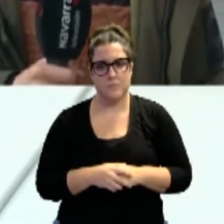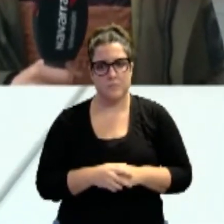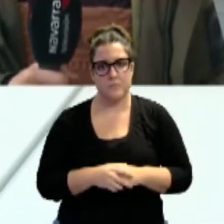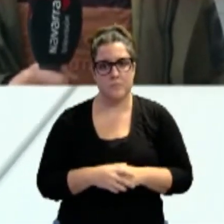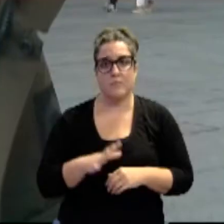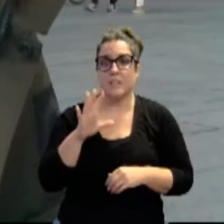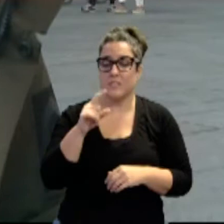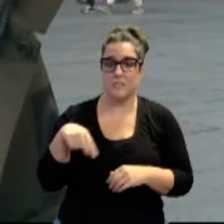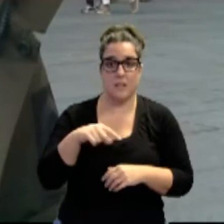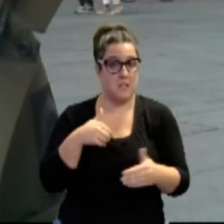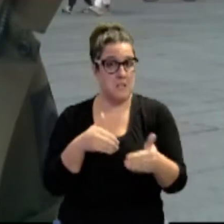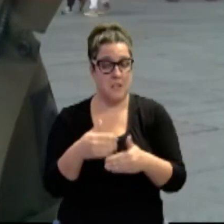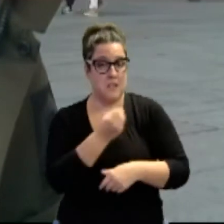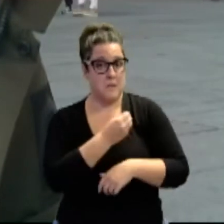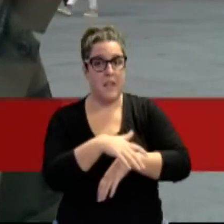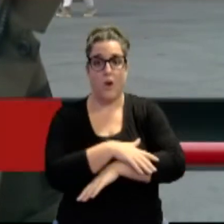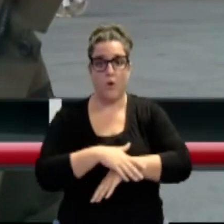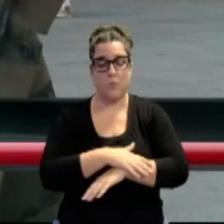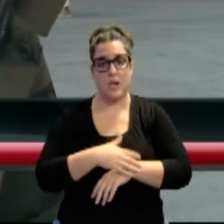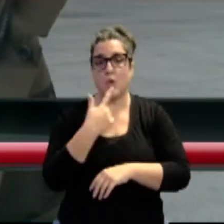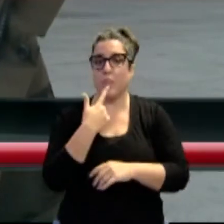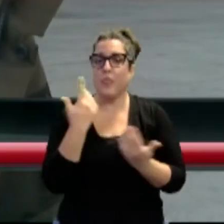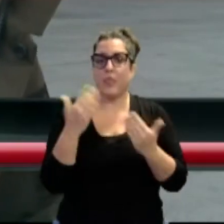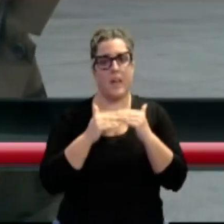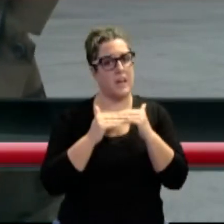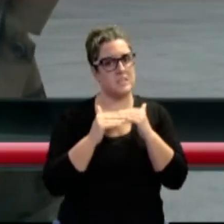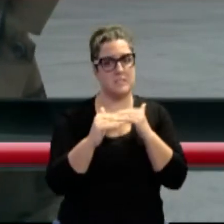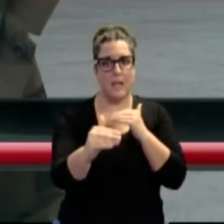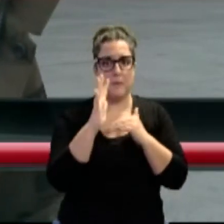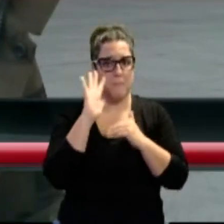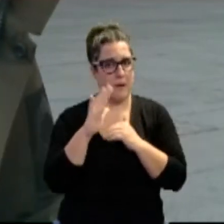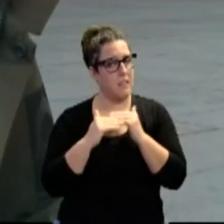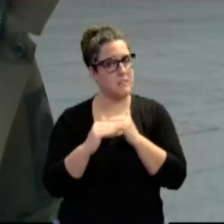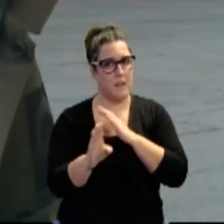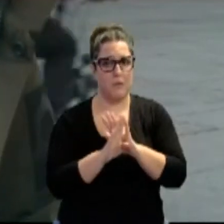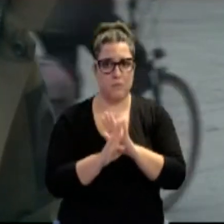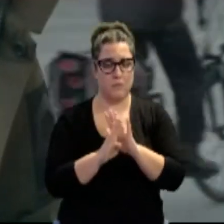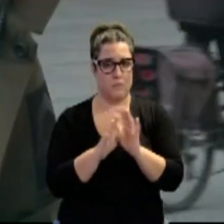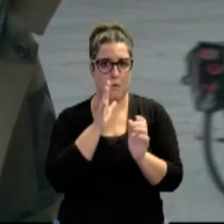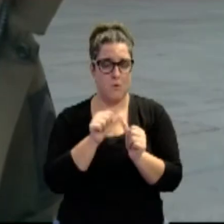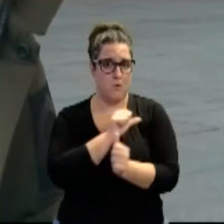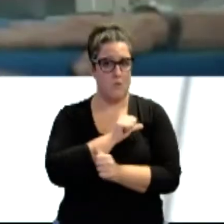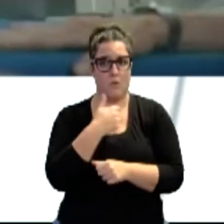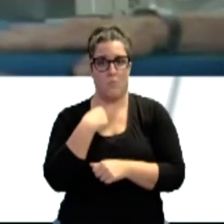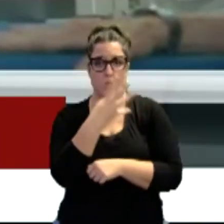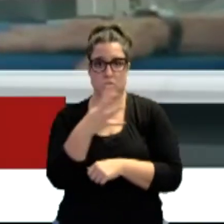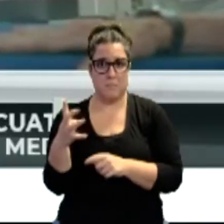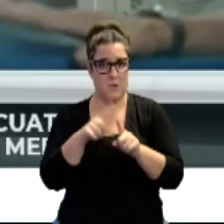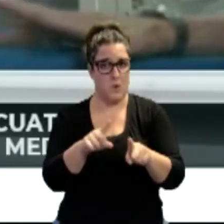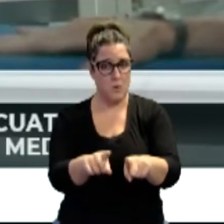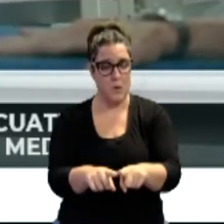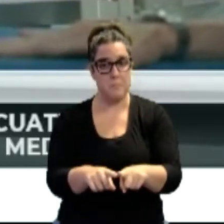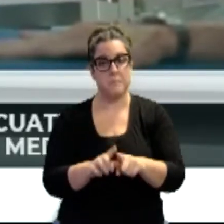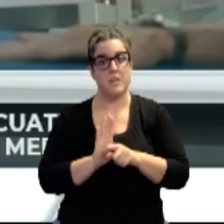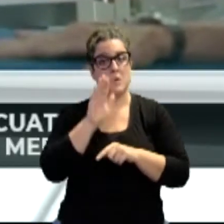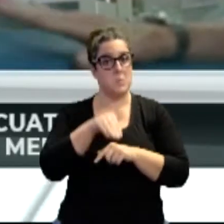Sí, a puertas de la Navidad, el Gobierno de Navarra habla de una estabilización de los casos en la comunidad foral en las últimas 4 semanas. La curva de contagios